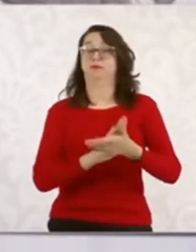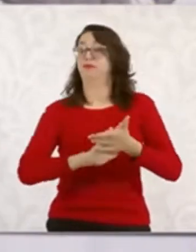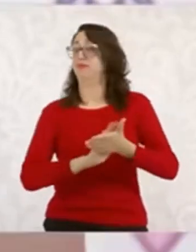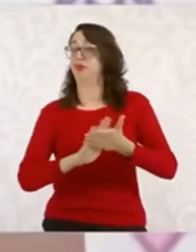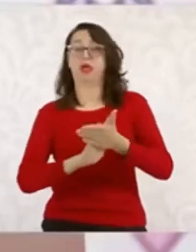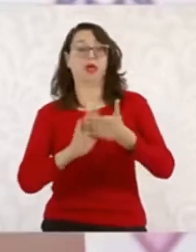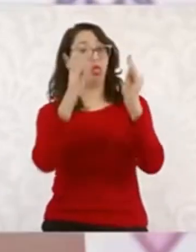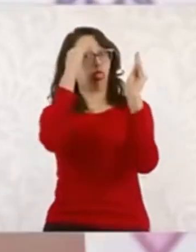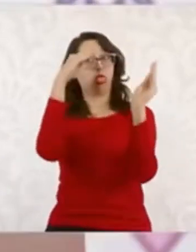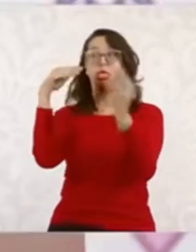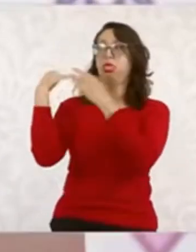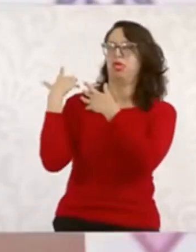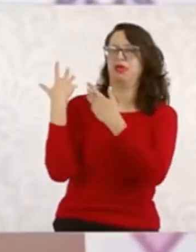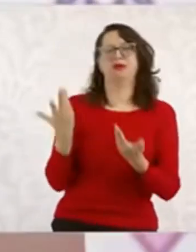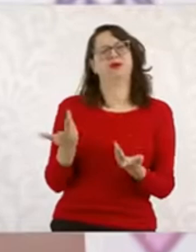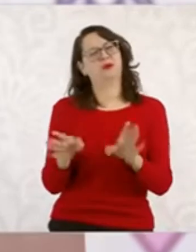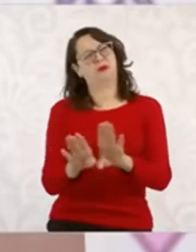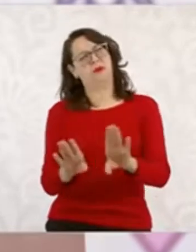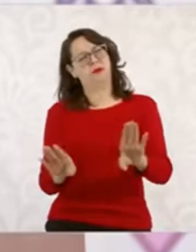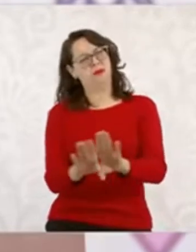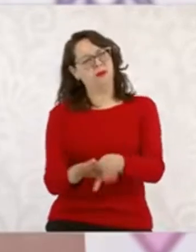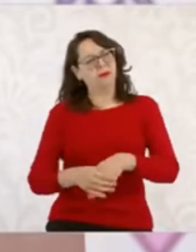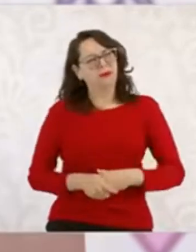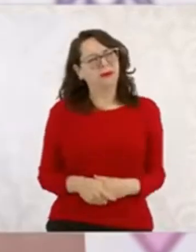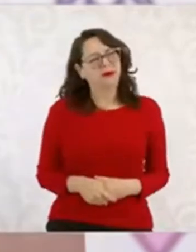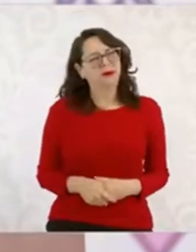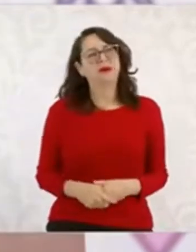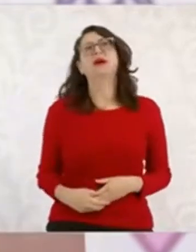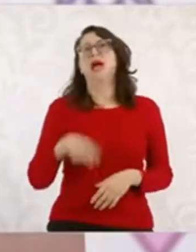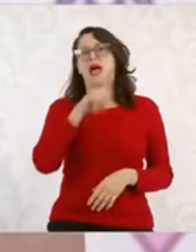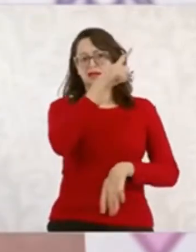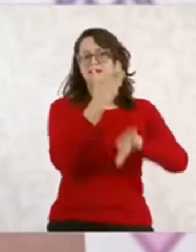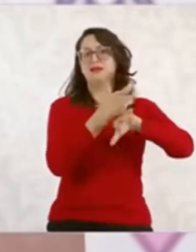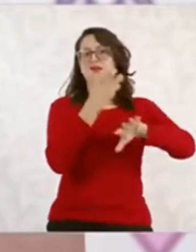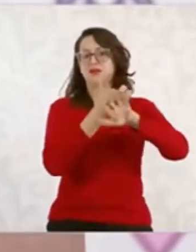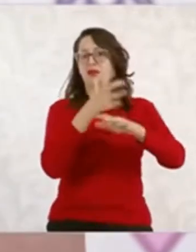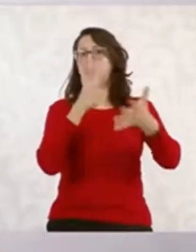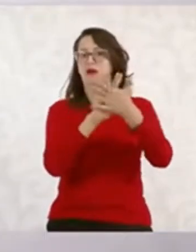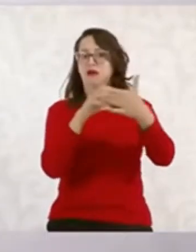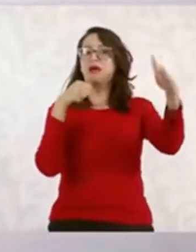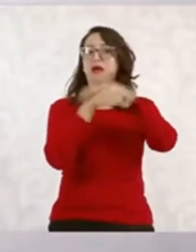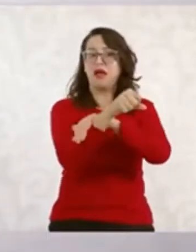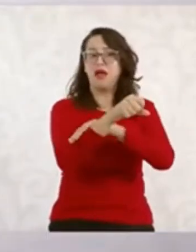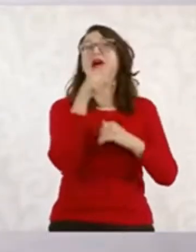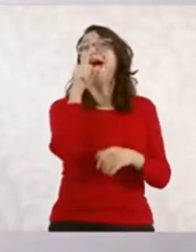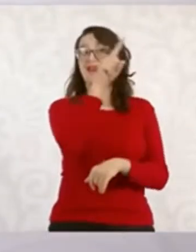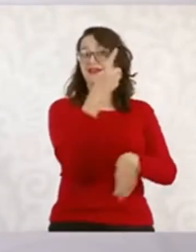Y además detenido en Estados Unidos, donde por cierto también lo habían premiado.